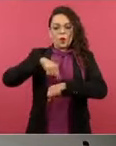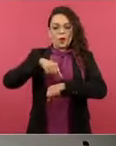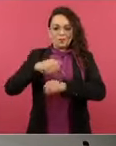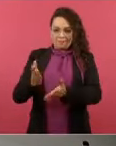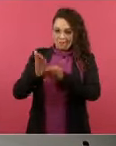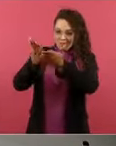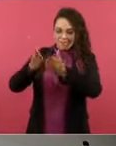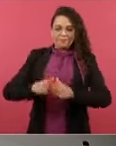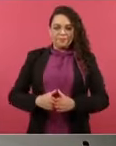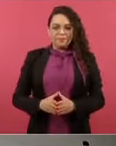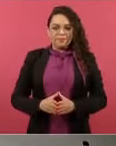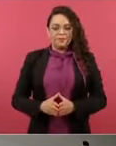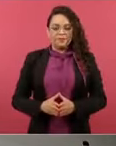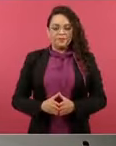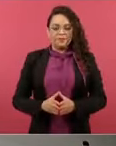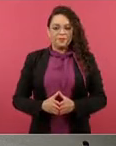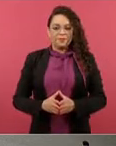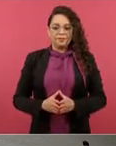Gracias.